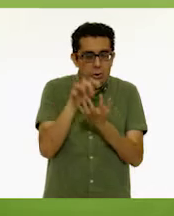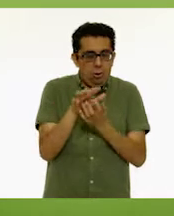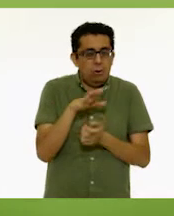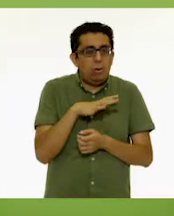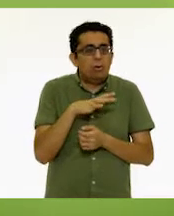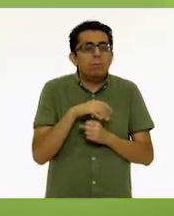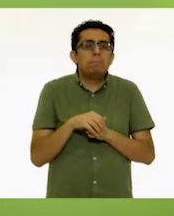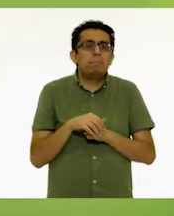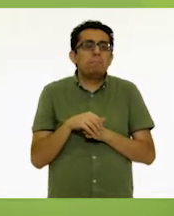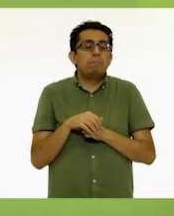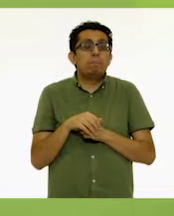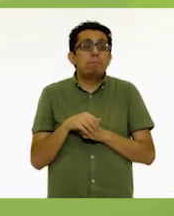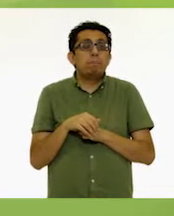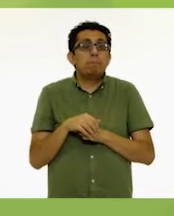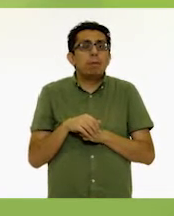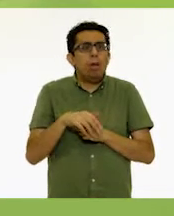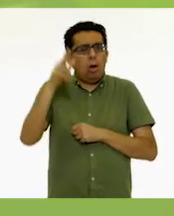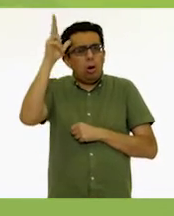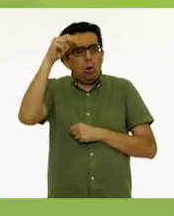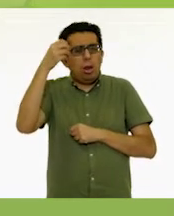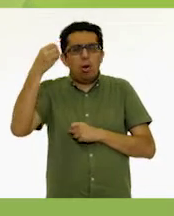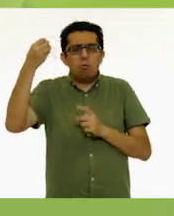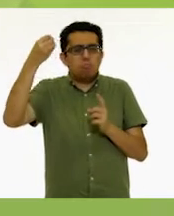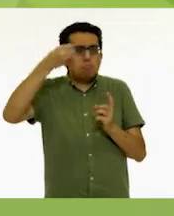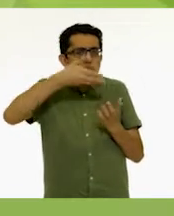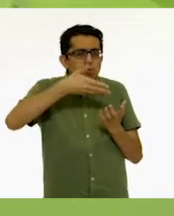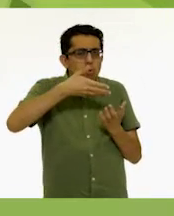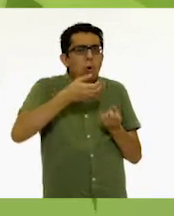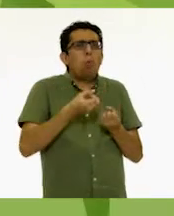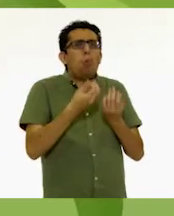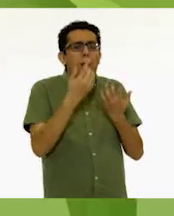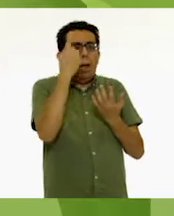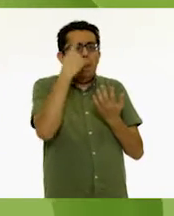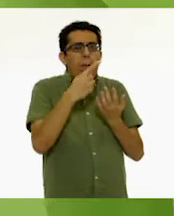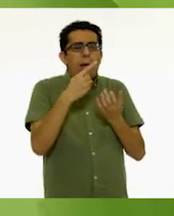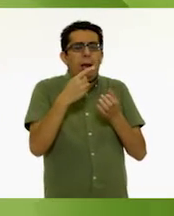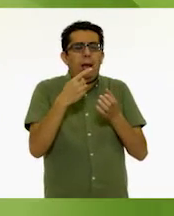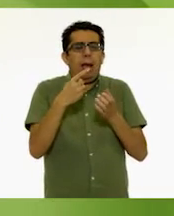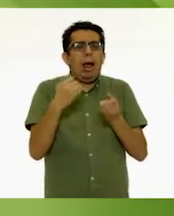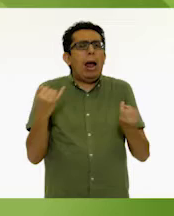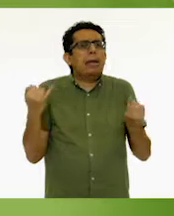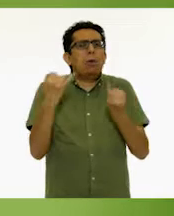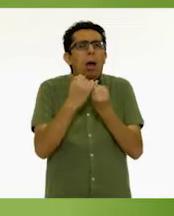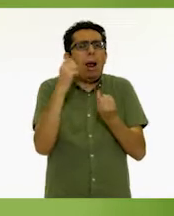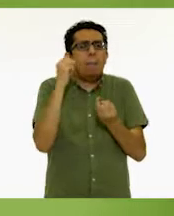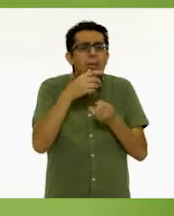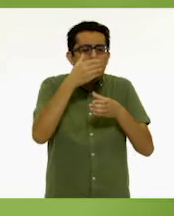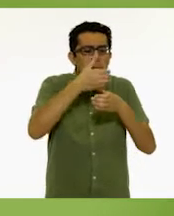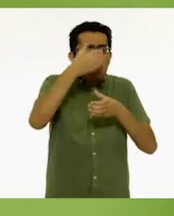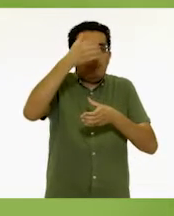¿Cuántos bloques le tiene que dar el conejo al cocodrilo para que los dos tengan el mismo número de bloques?